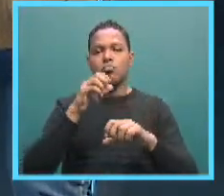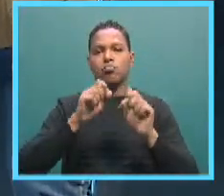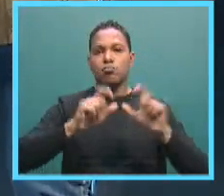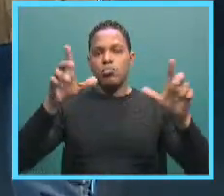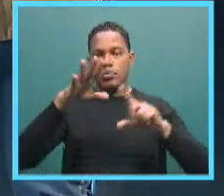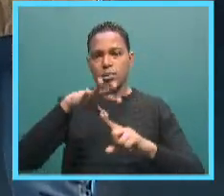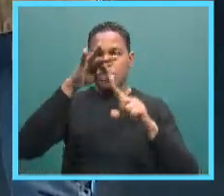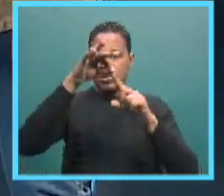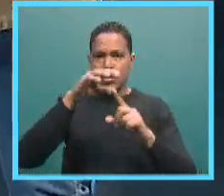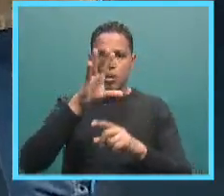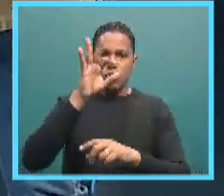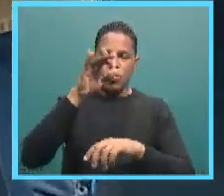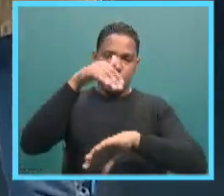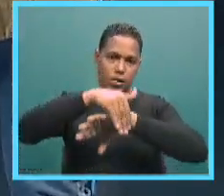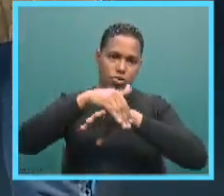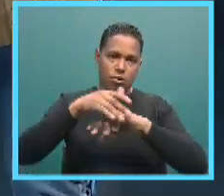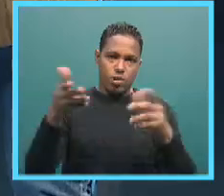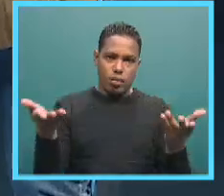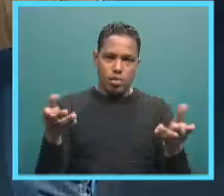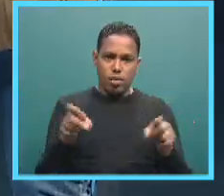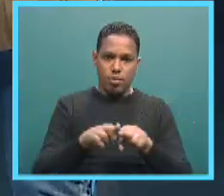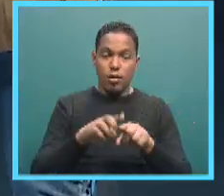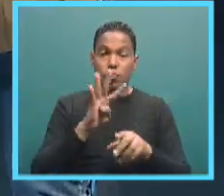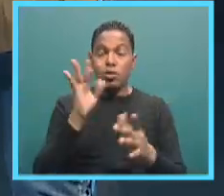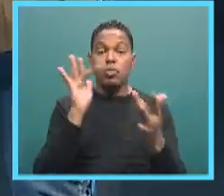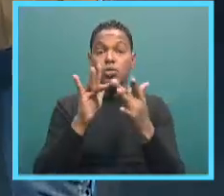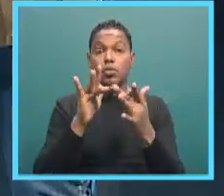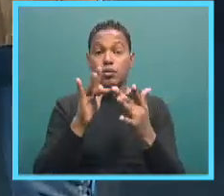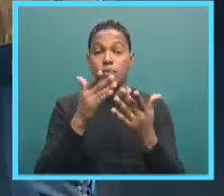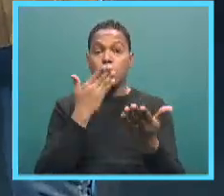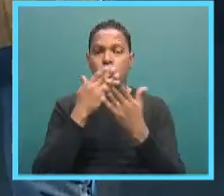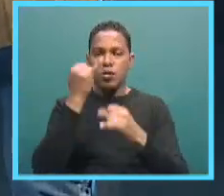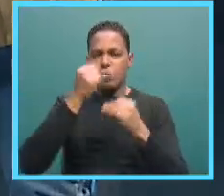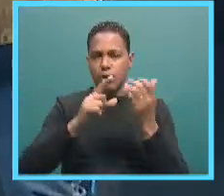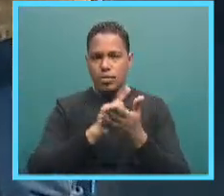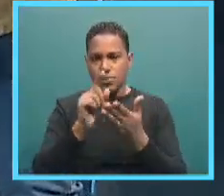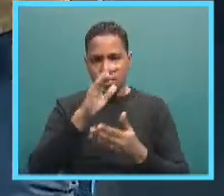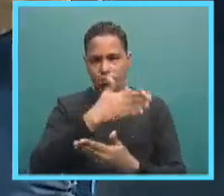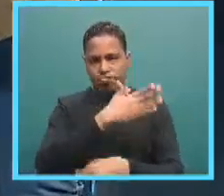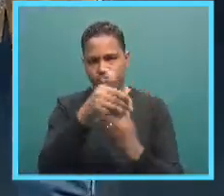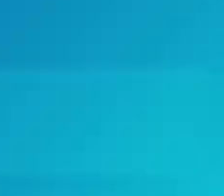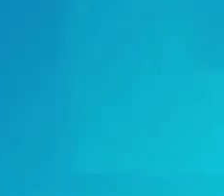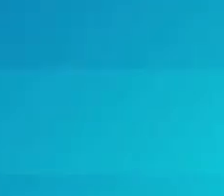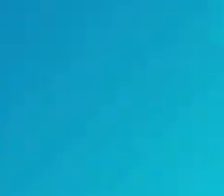Central de Noticias a las 9 de la noche. El 4 conecta, ¿eh? Buen fin de semana para todos.